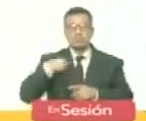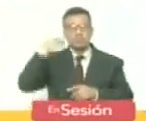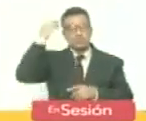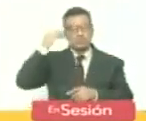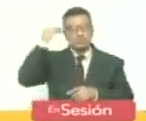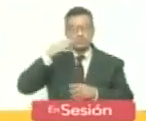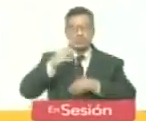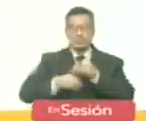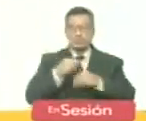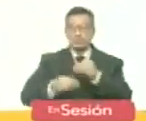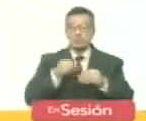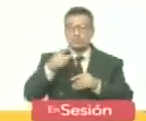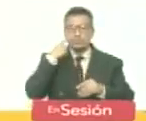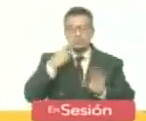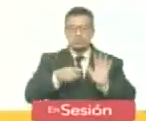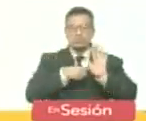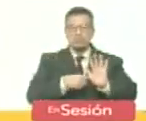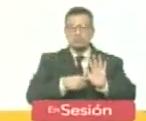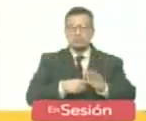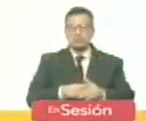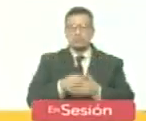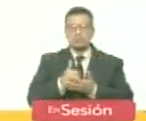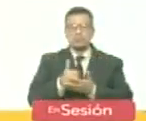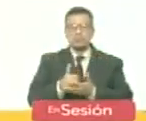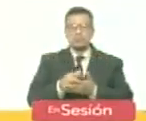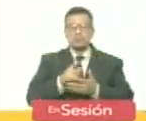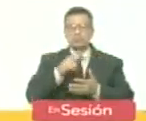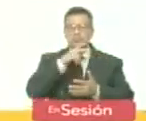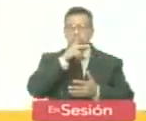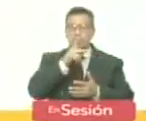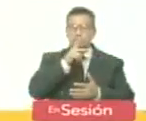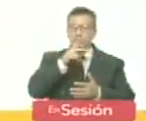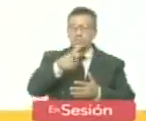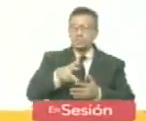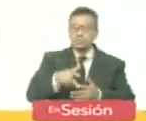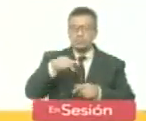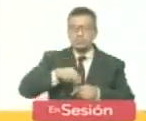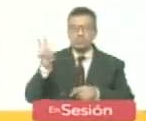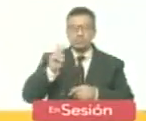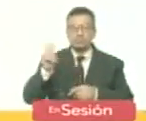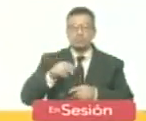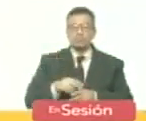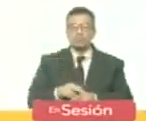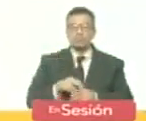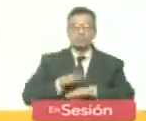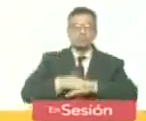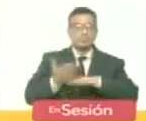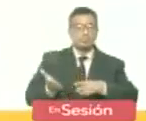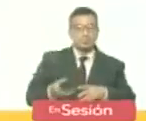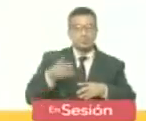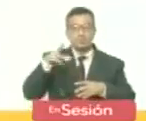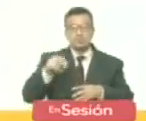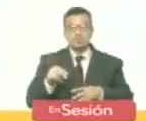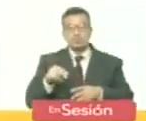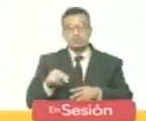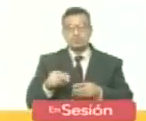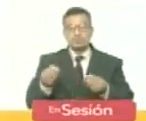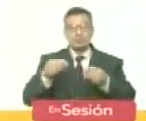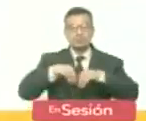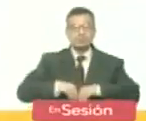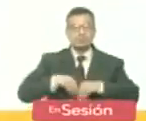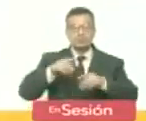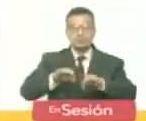pretende hacer ver es que hay una desidia en Venezuela porque no se está en consonancia con